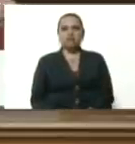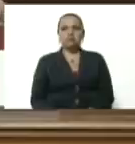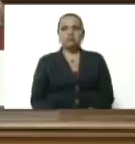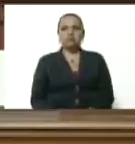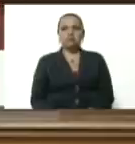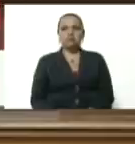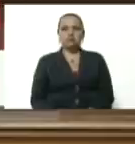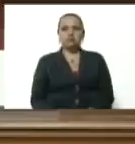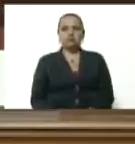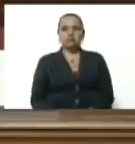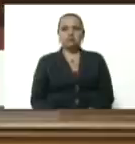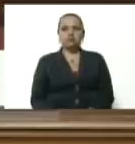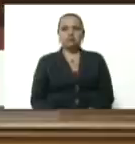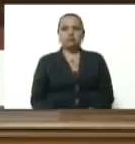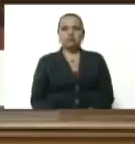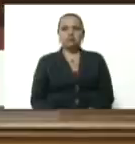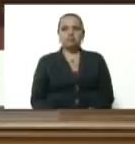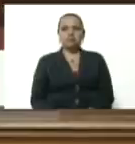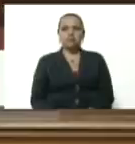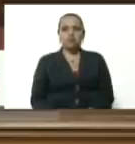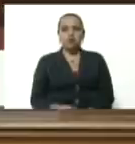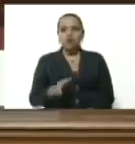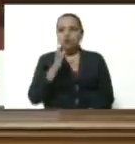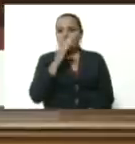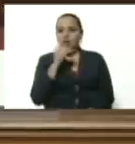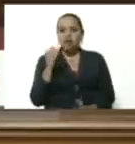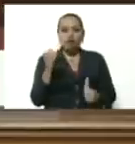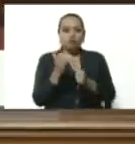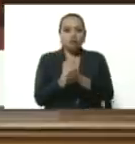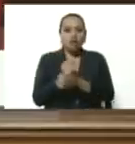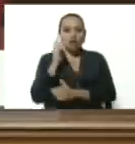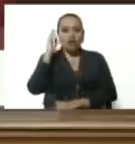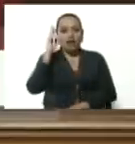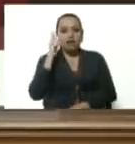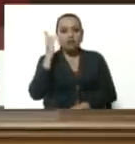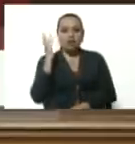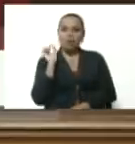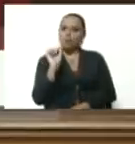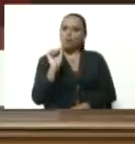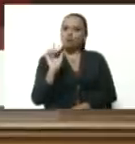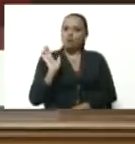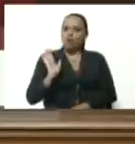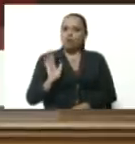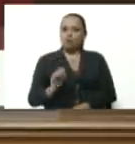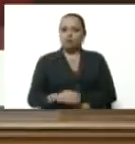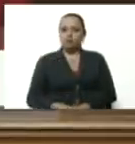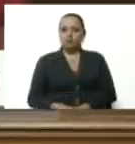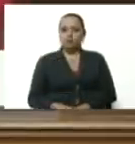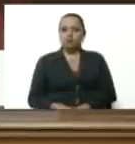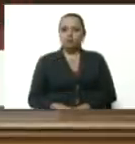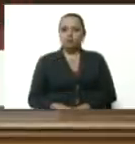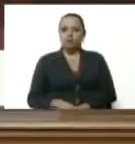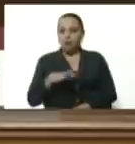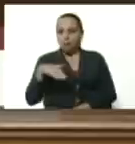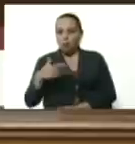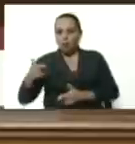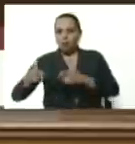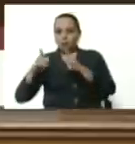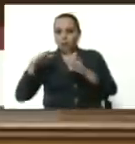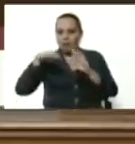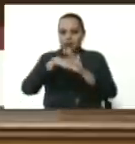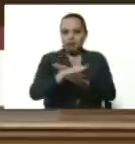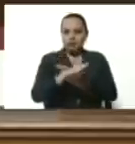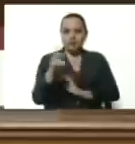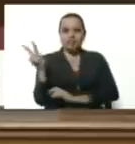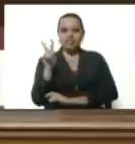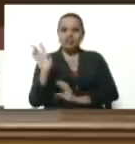Y uno no ha encontrado la razón, el punto, ¿cómo se llama?, de ignición para